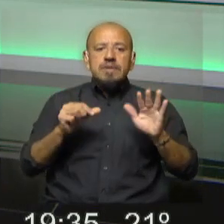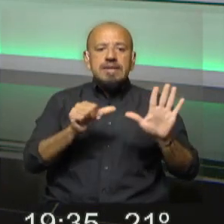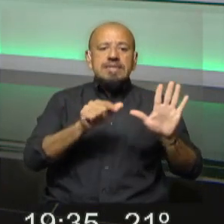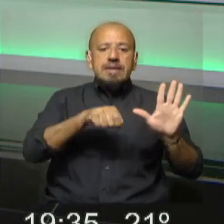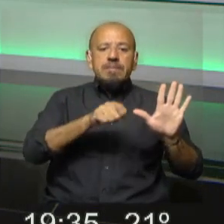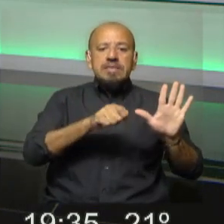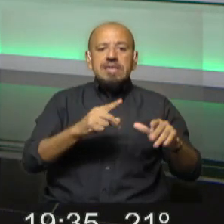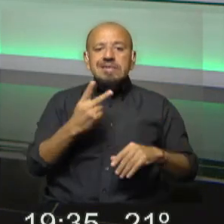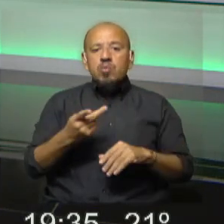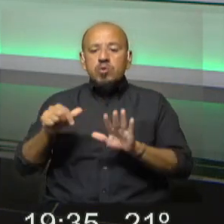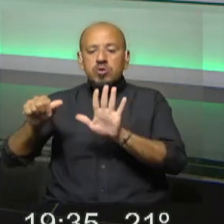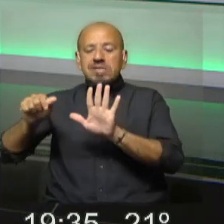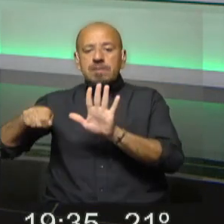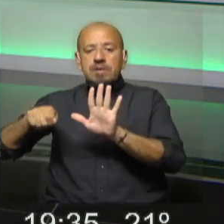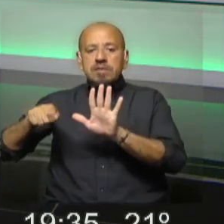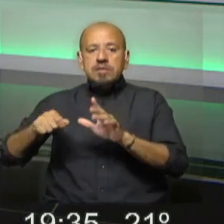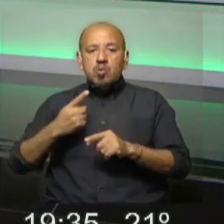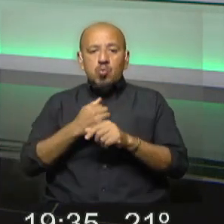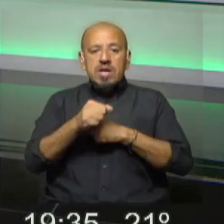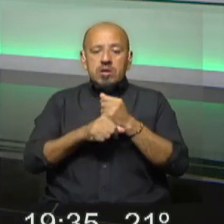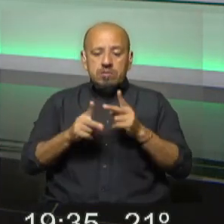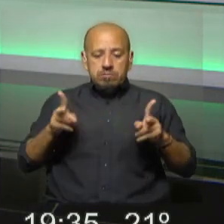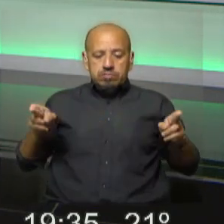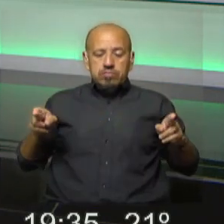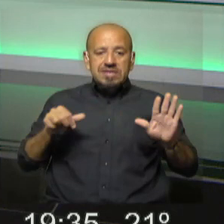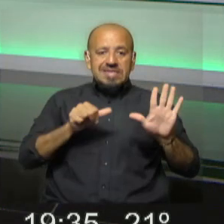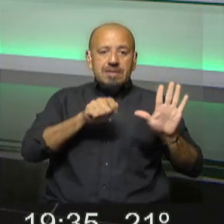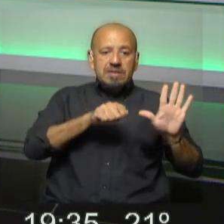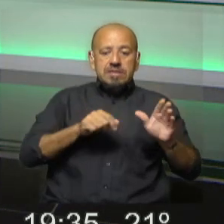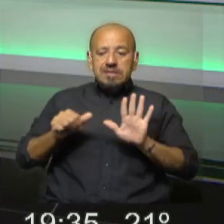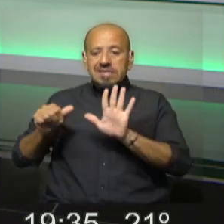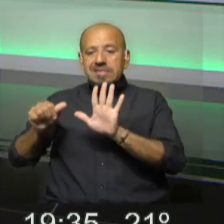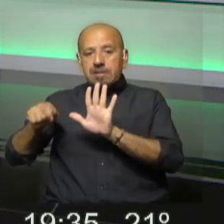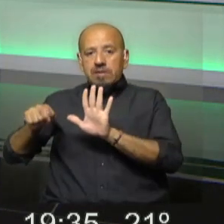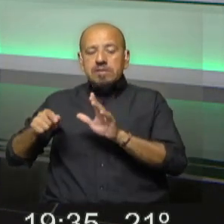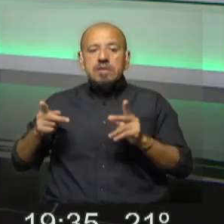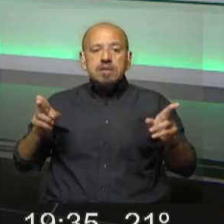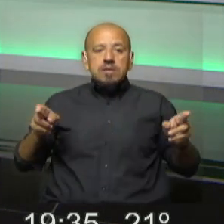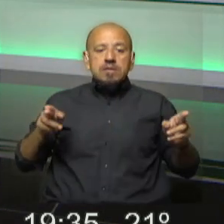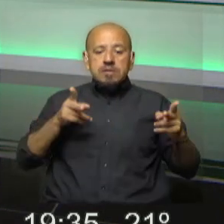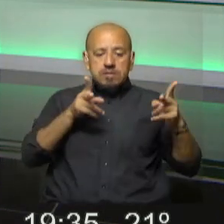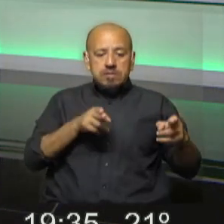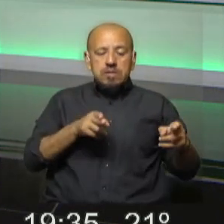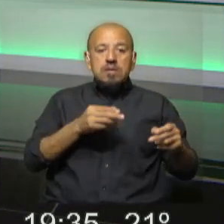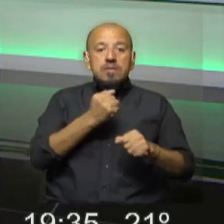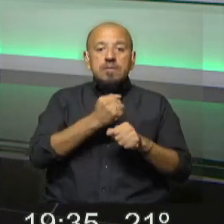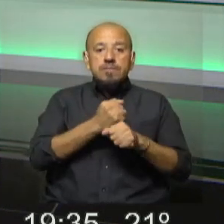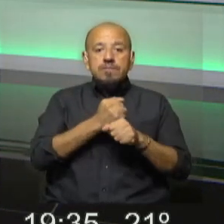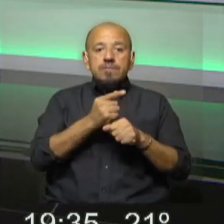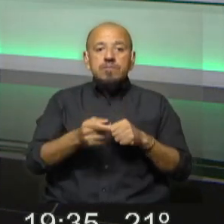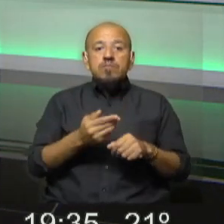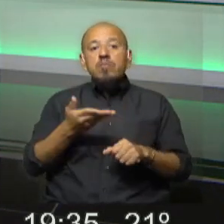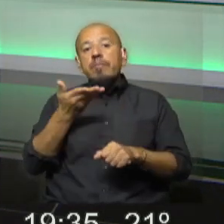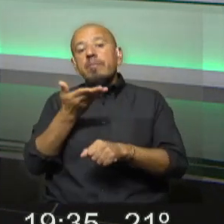los segundos semestres. Entonces, si nosotros en lugar de prestar la atención a los datos promedio anuales, miramos lo que fue la dinámica del empleo, es decir, de la